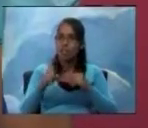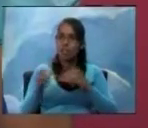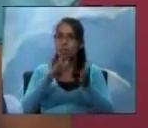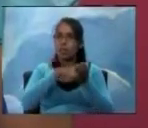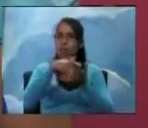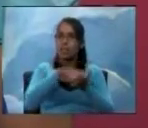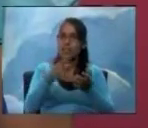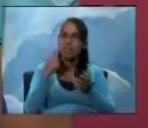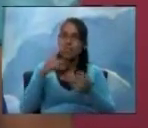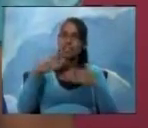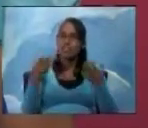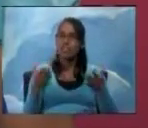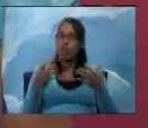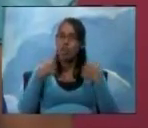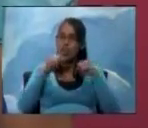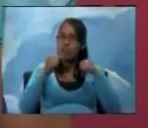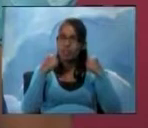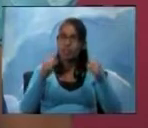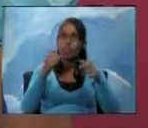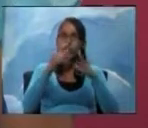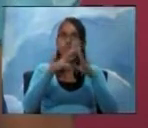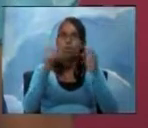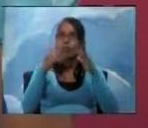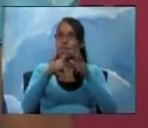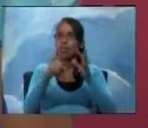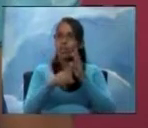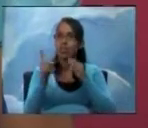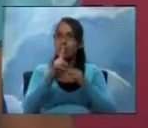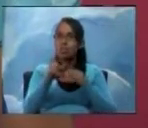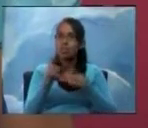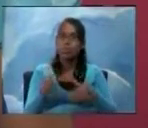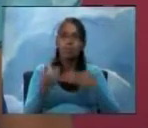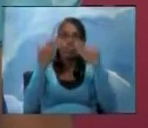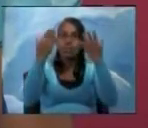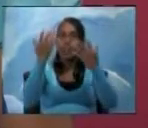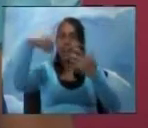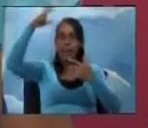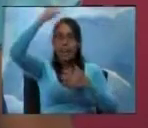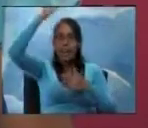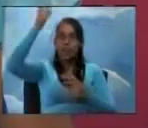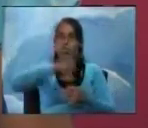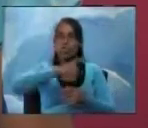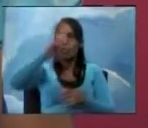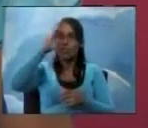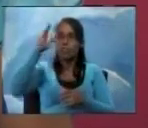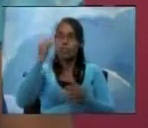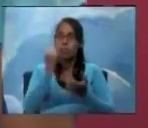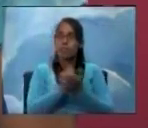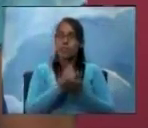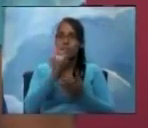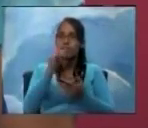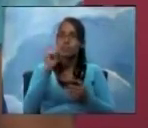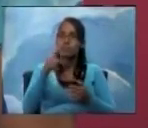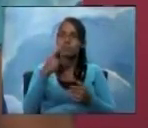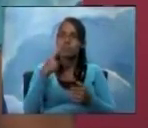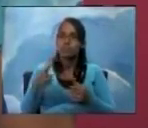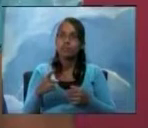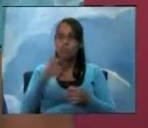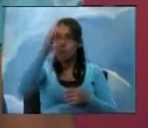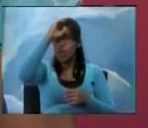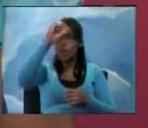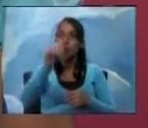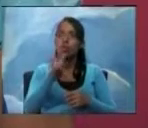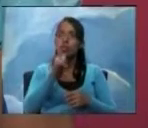borrachera. Dice que los que practican tales cosas no heredan el reino de Dios. Amén. Y también dice allí en